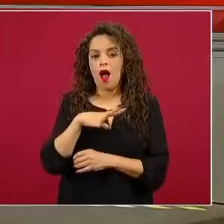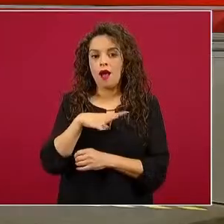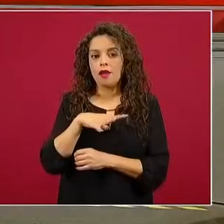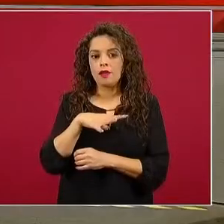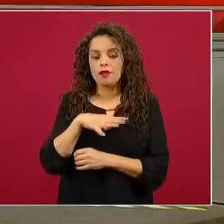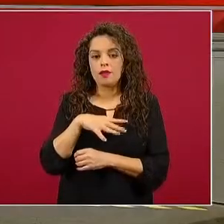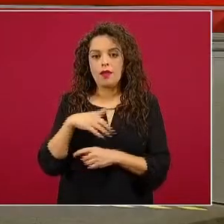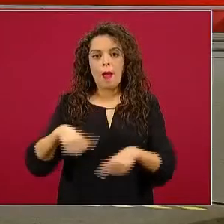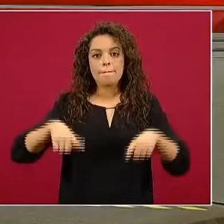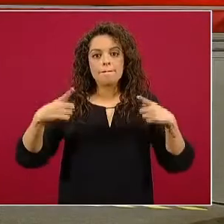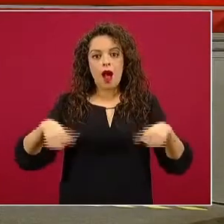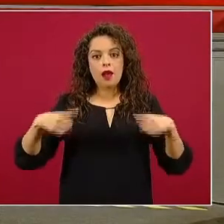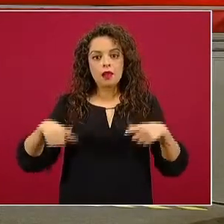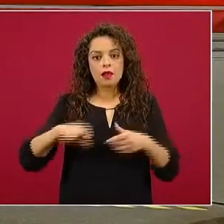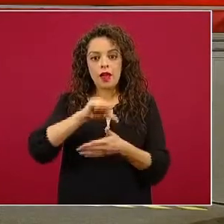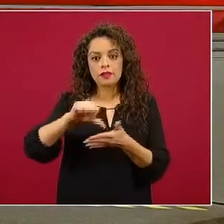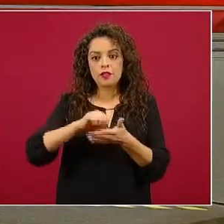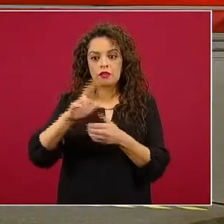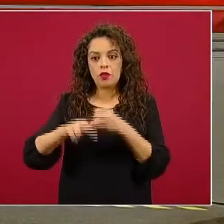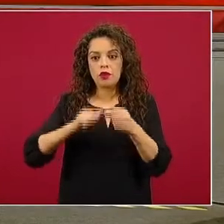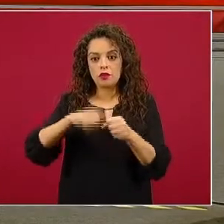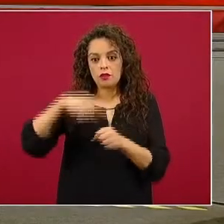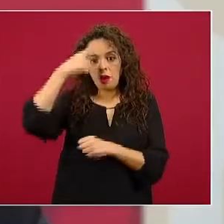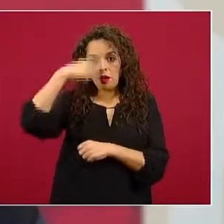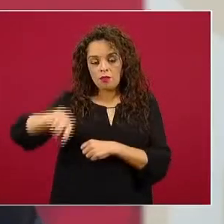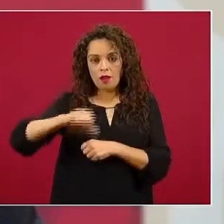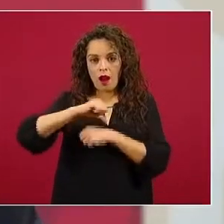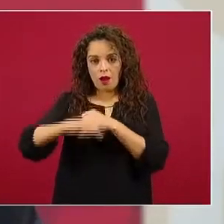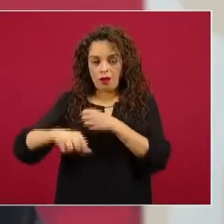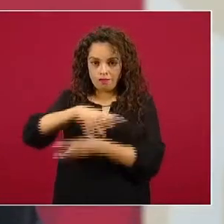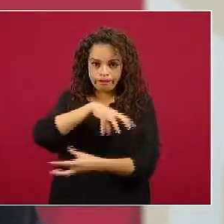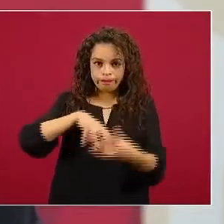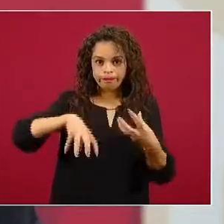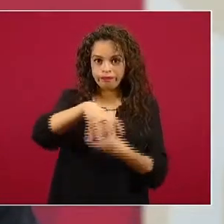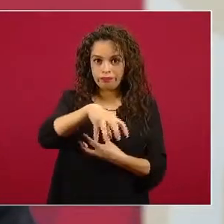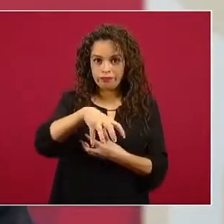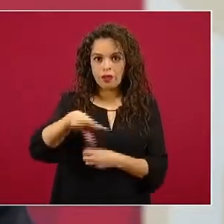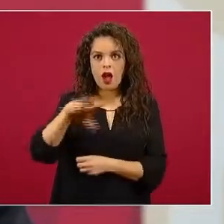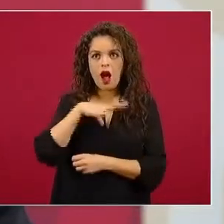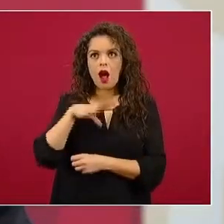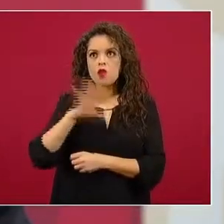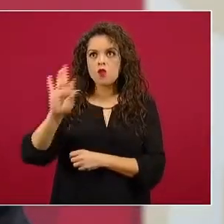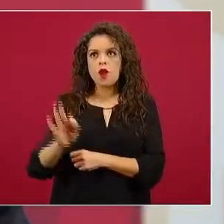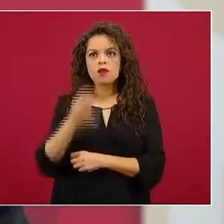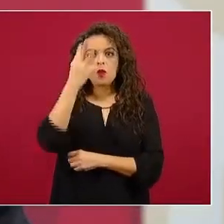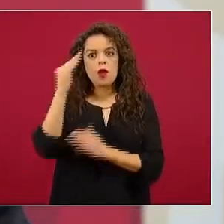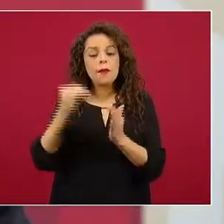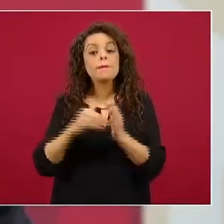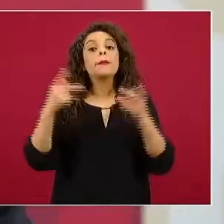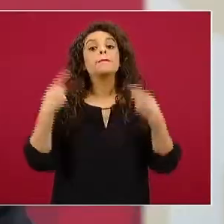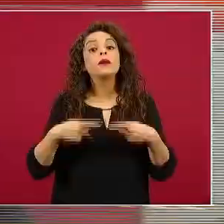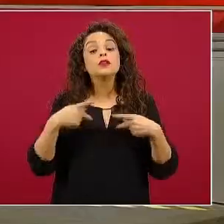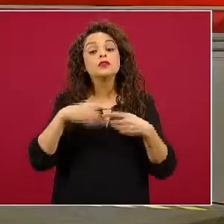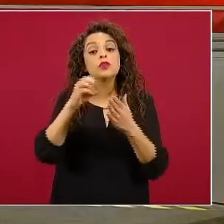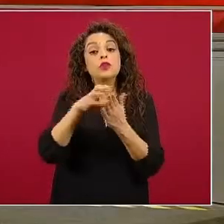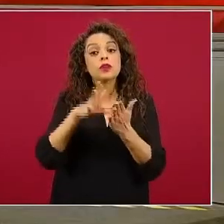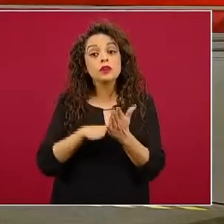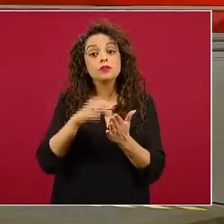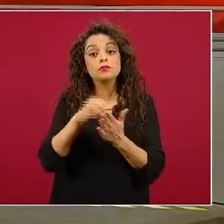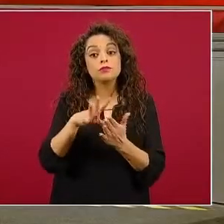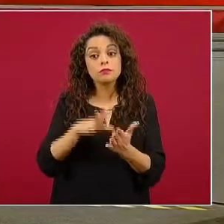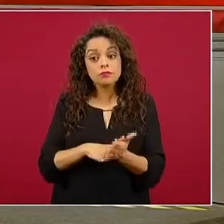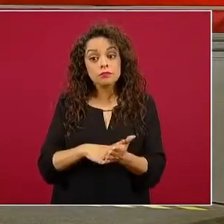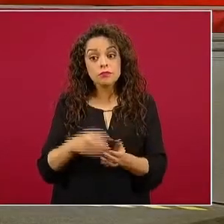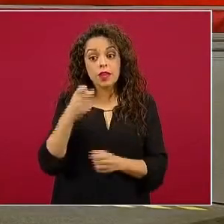la página del Centro Nacional de Trasplantes iban en el orden de 44,000 personas durante